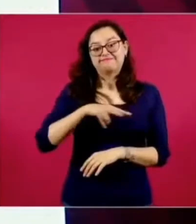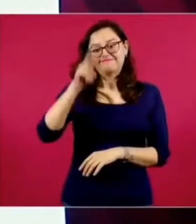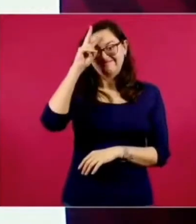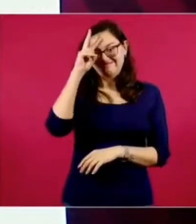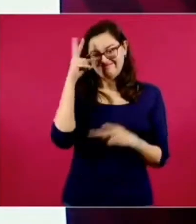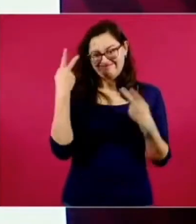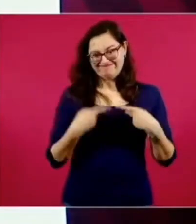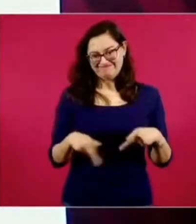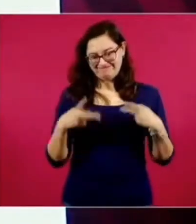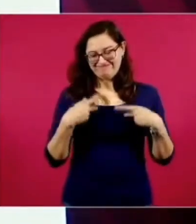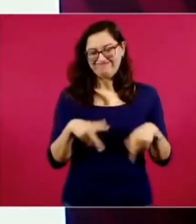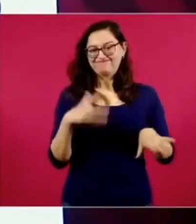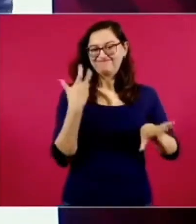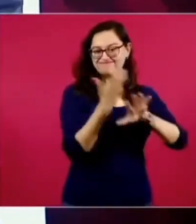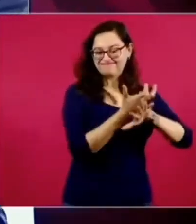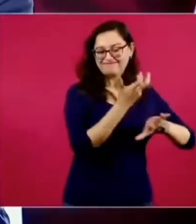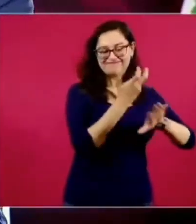pueblo